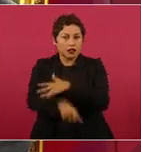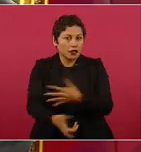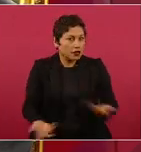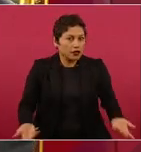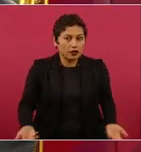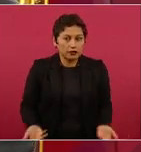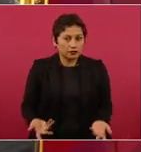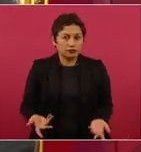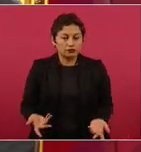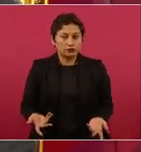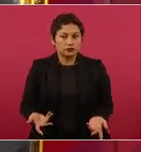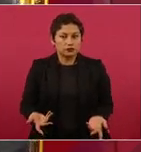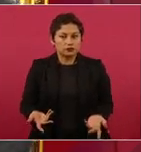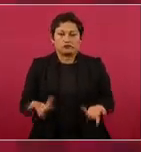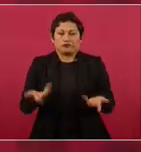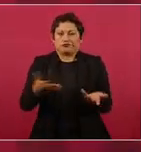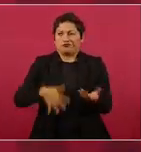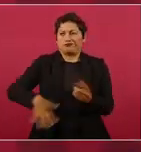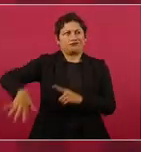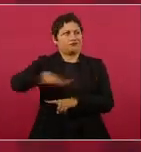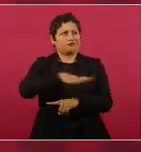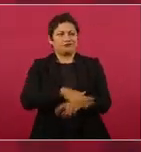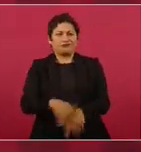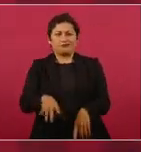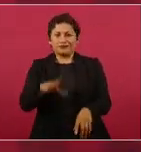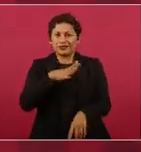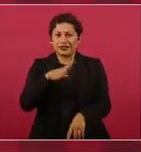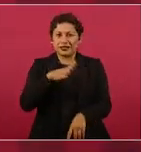y en política en general, lo mismo.